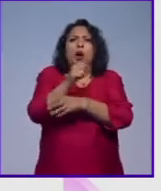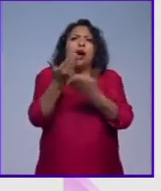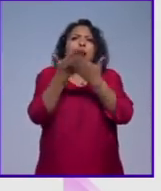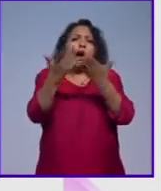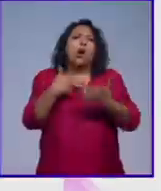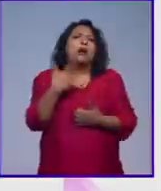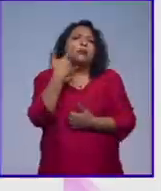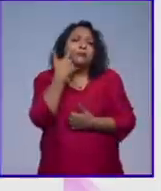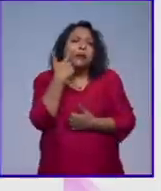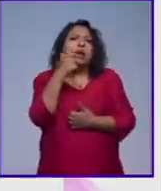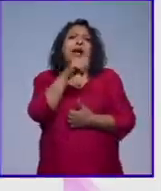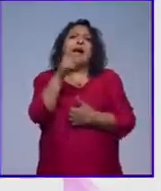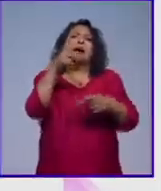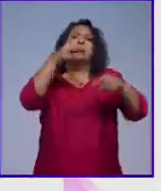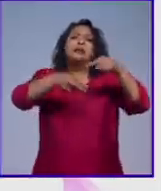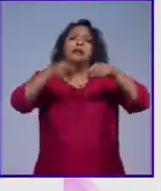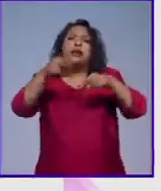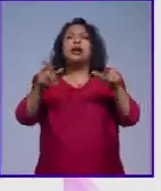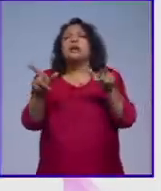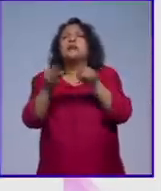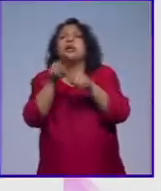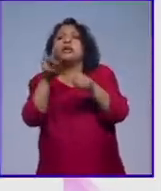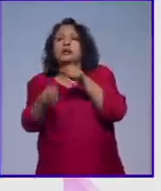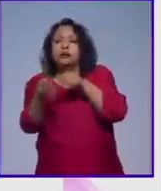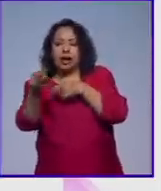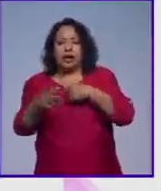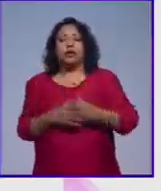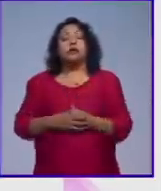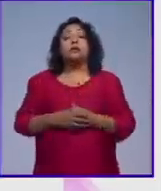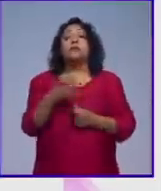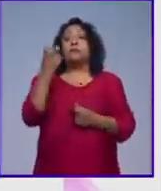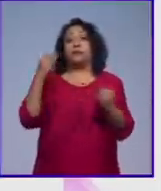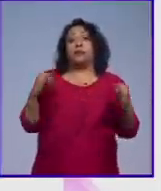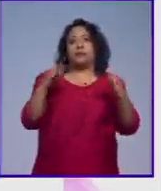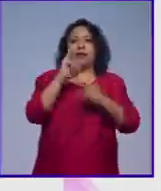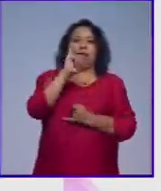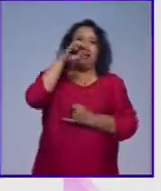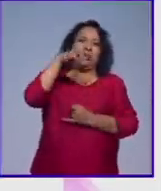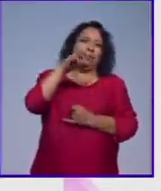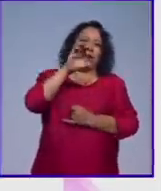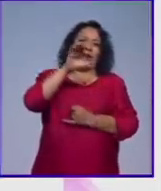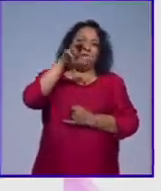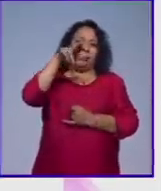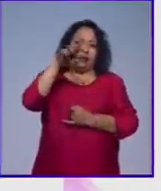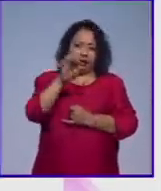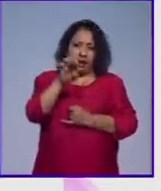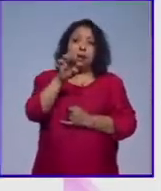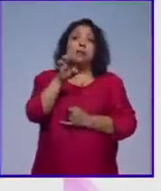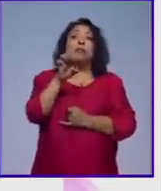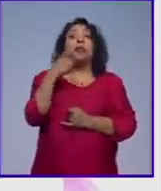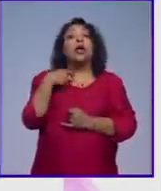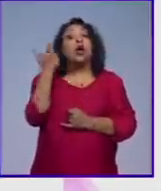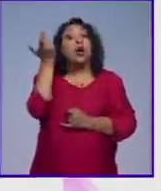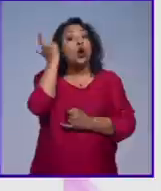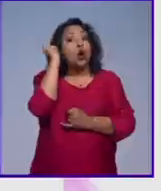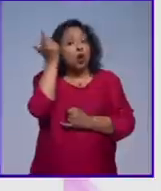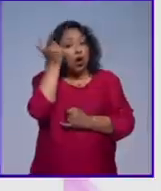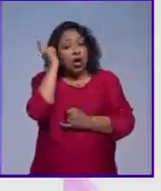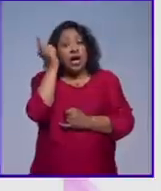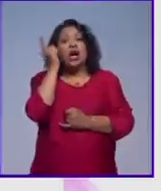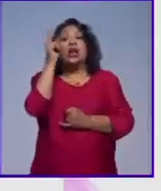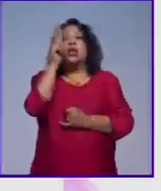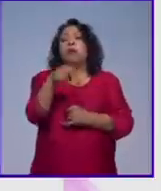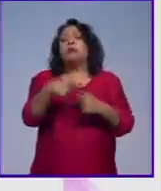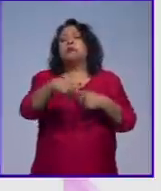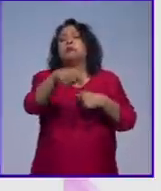está haciendo en términos de series y miniseries. Pues este Instituto Mexicano de Cinematografía, ojalá y sea en un